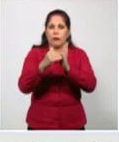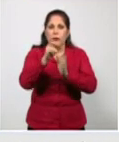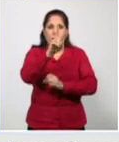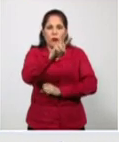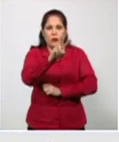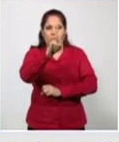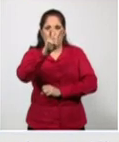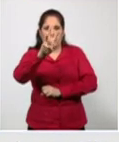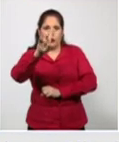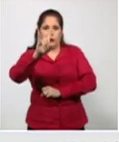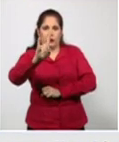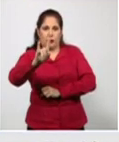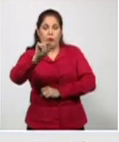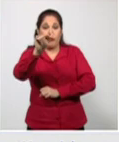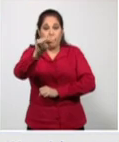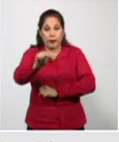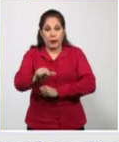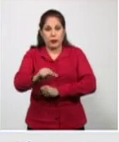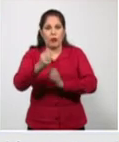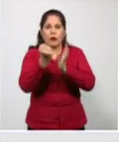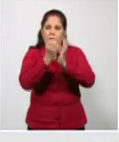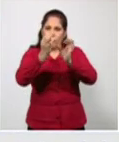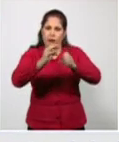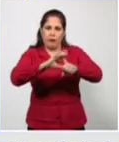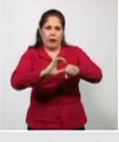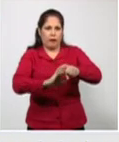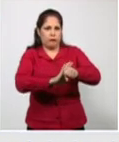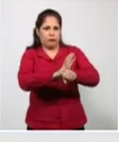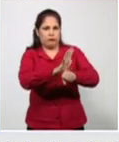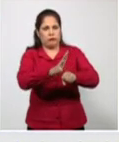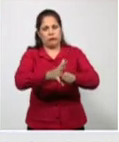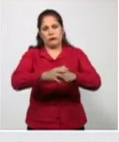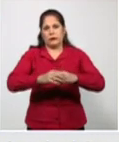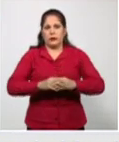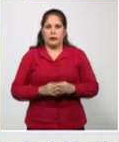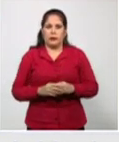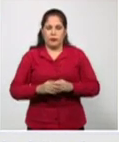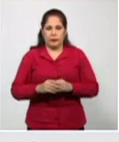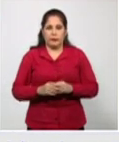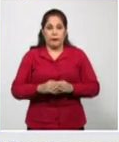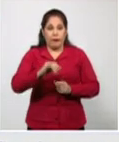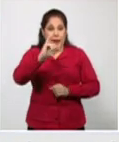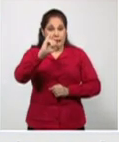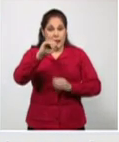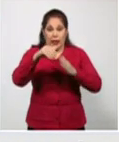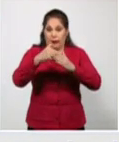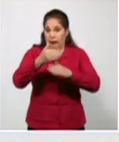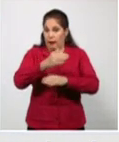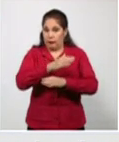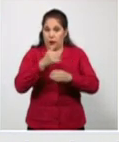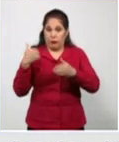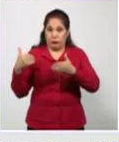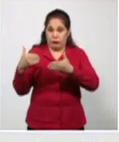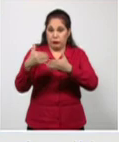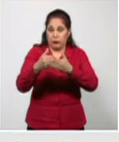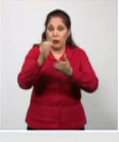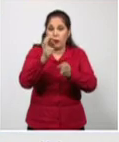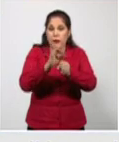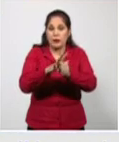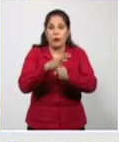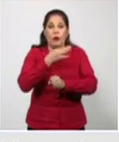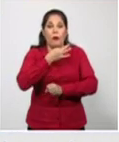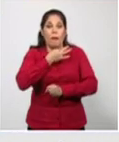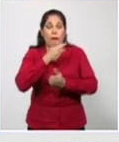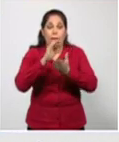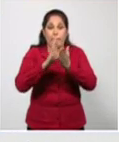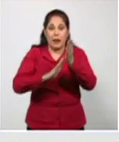5.239 casos confirmados en 6 días, ya tenemos